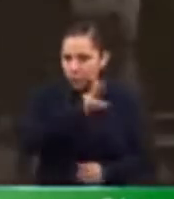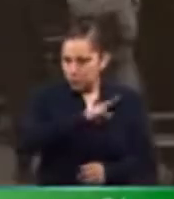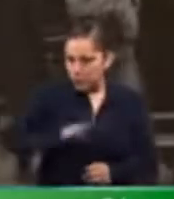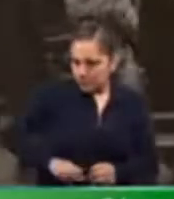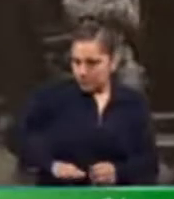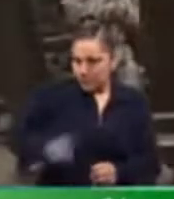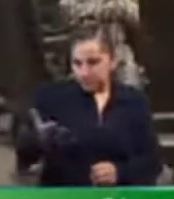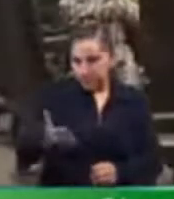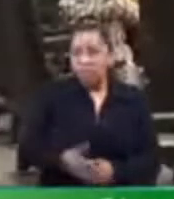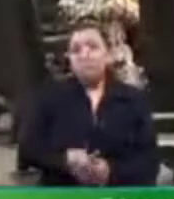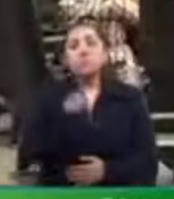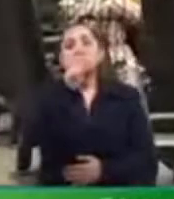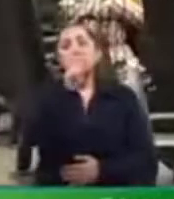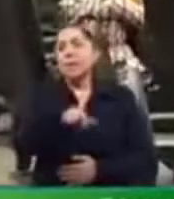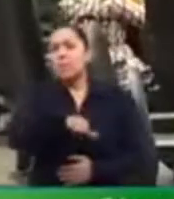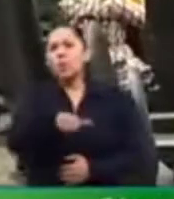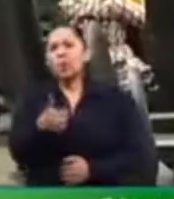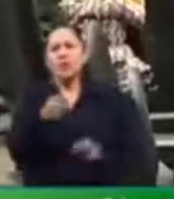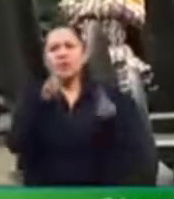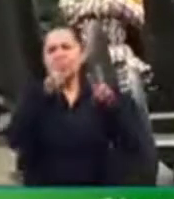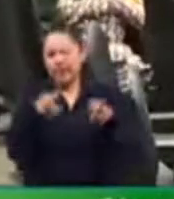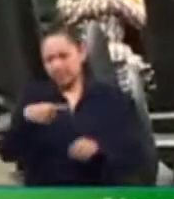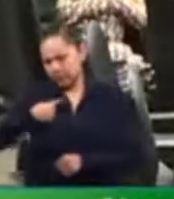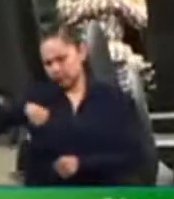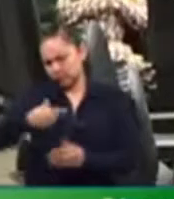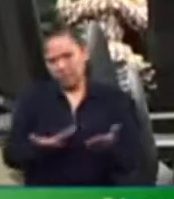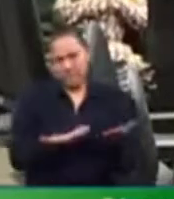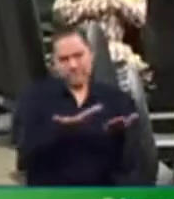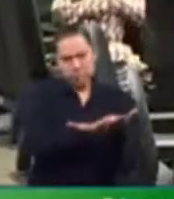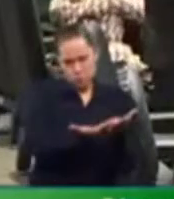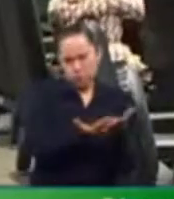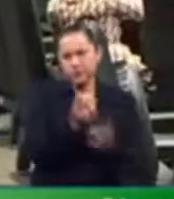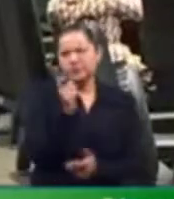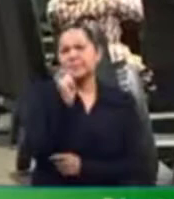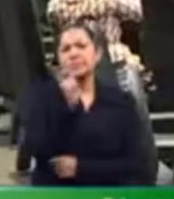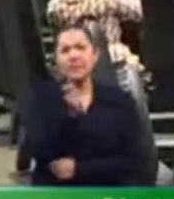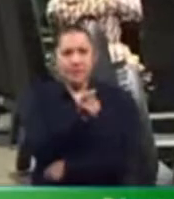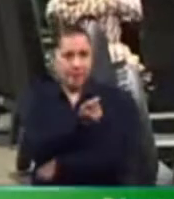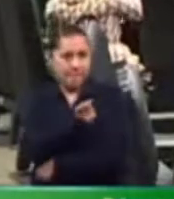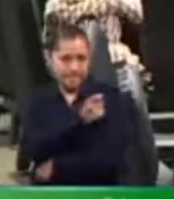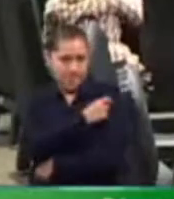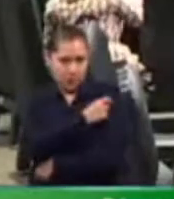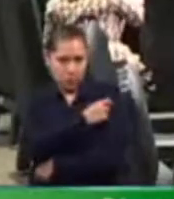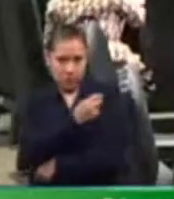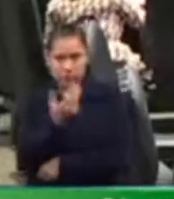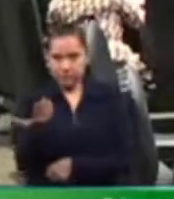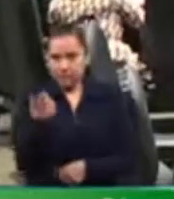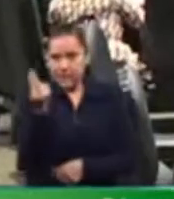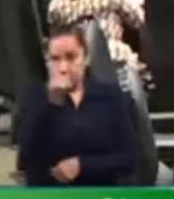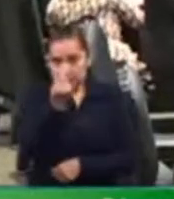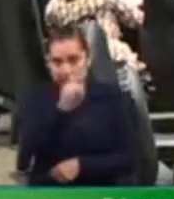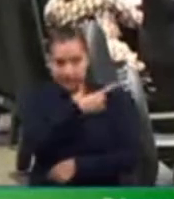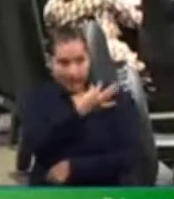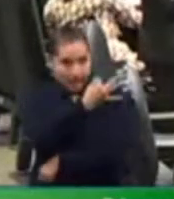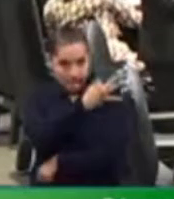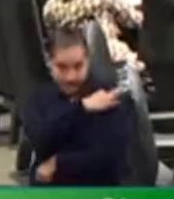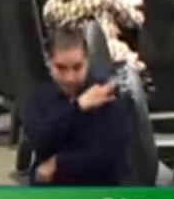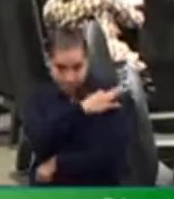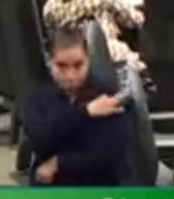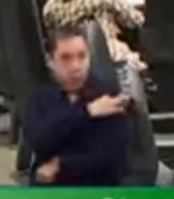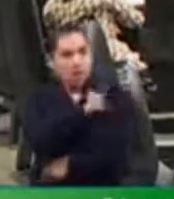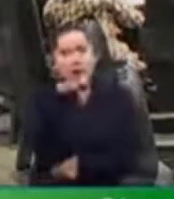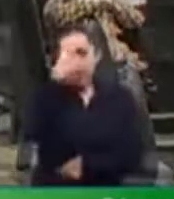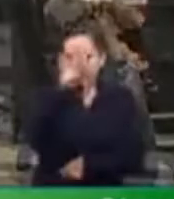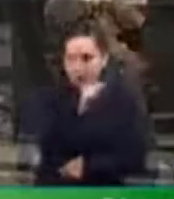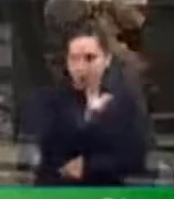proponiendo es el relativo a la vacunación. Se tiene que dar más presupuesto para vacunar a los niños